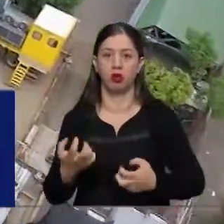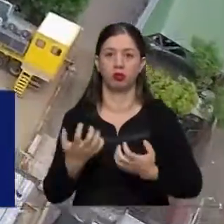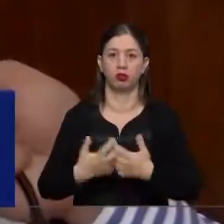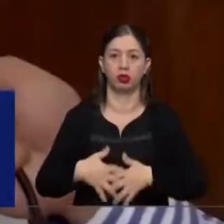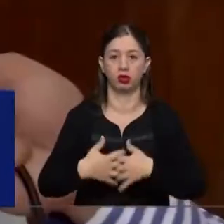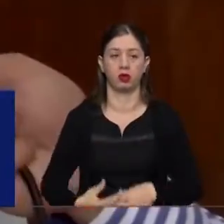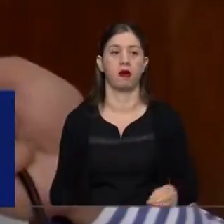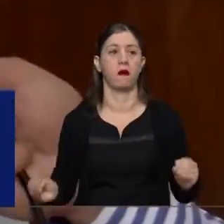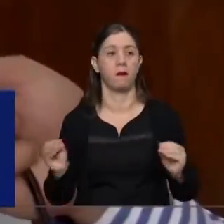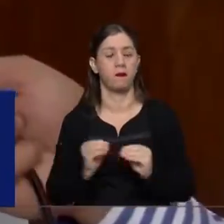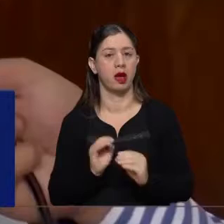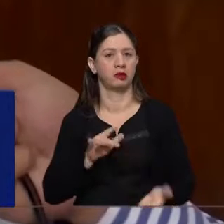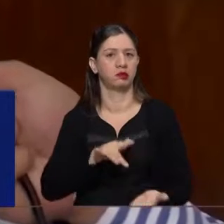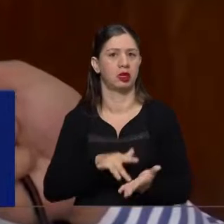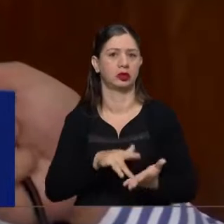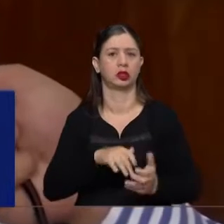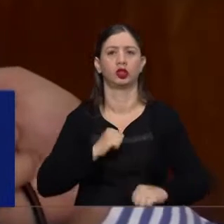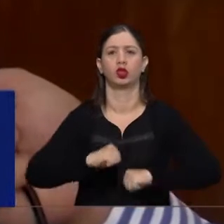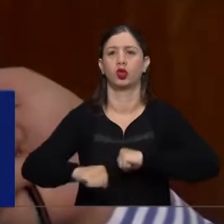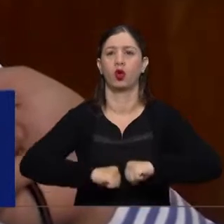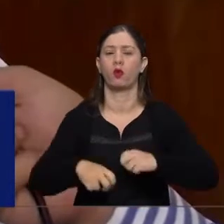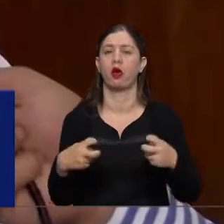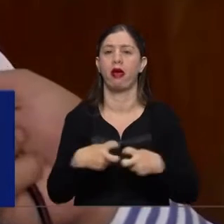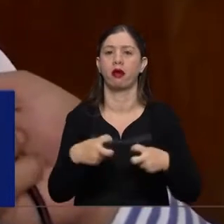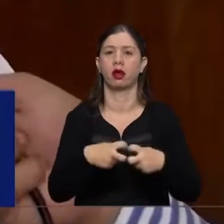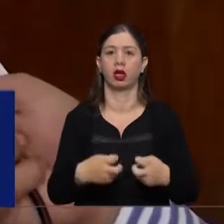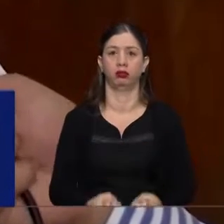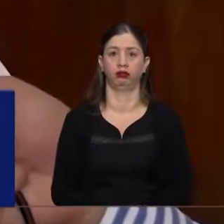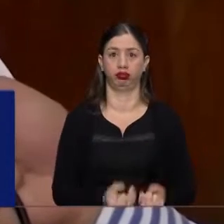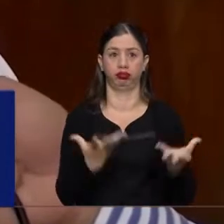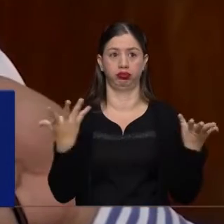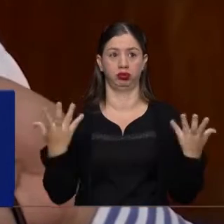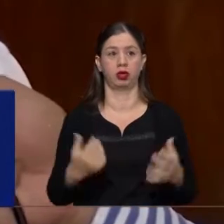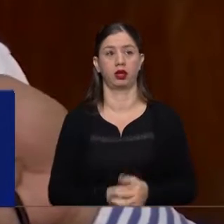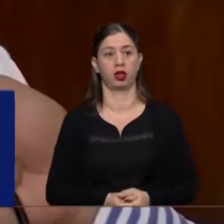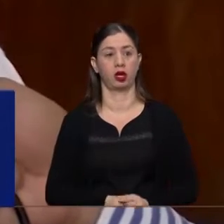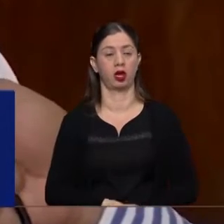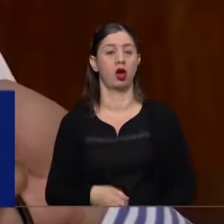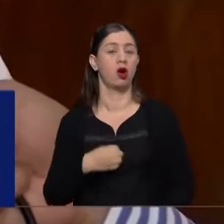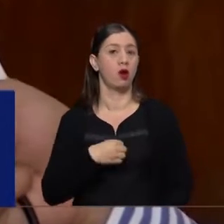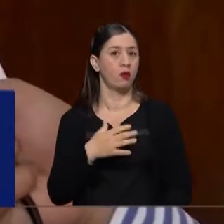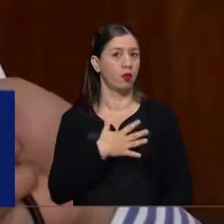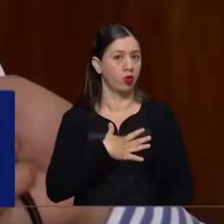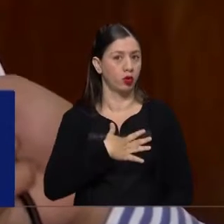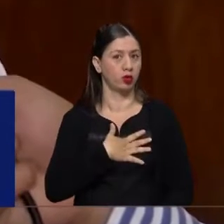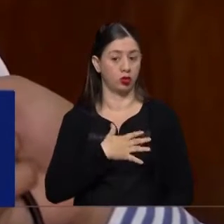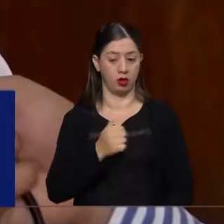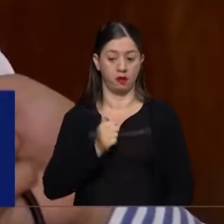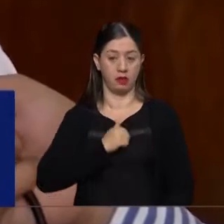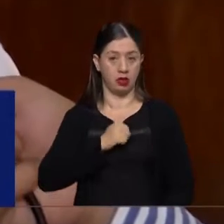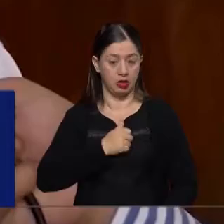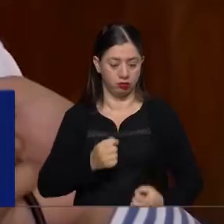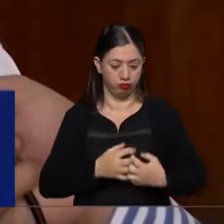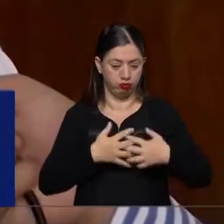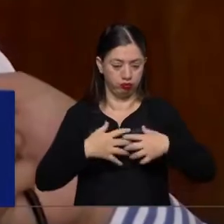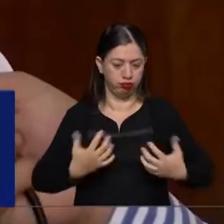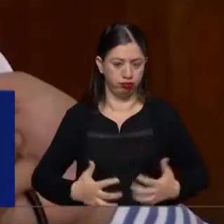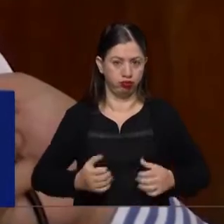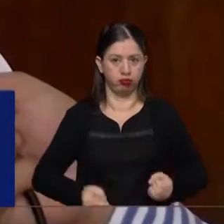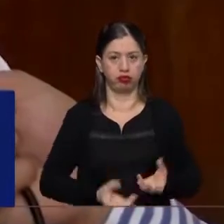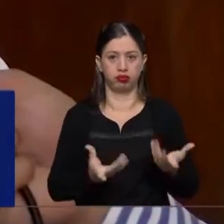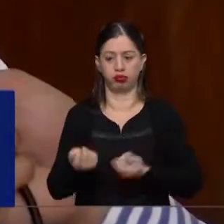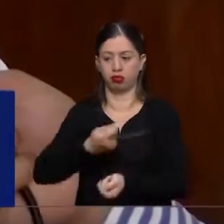la participación en cuanto a generación de energía. Nos daría la oportunidad de ser generadores,